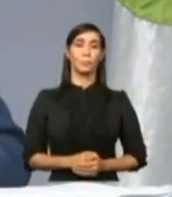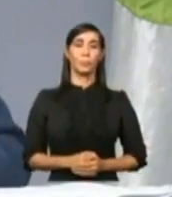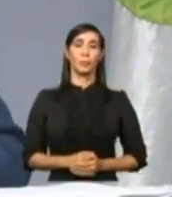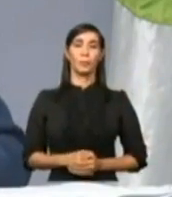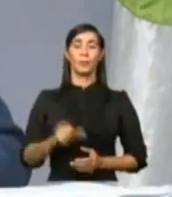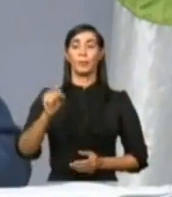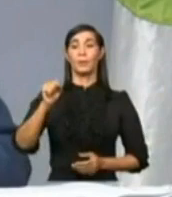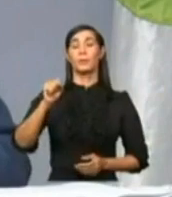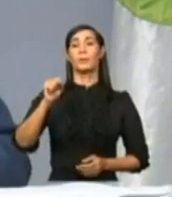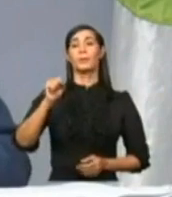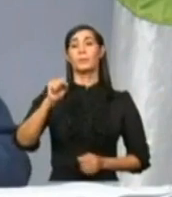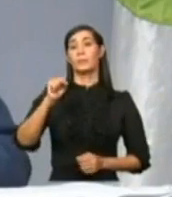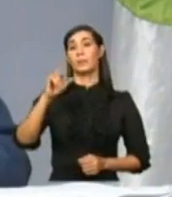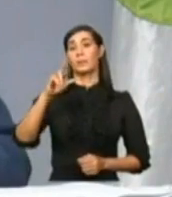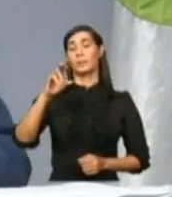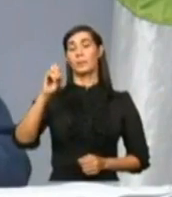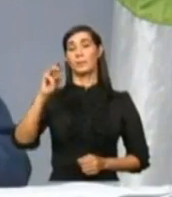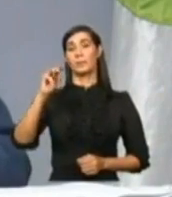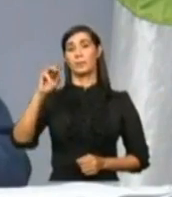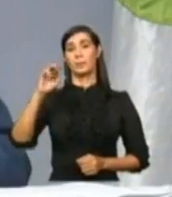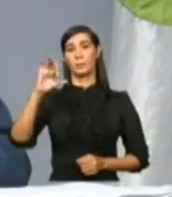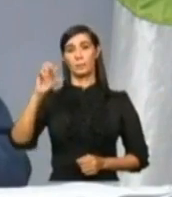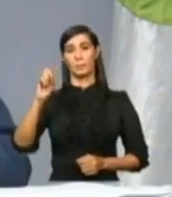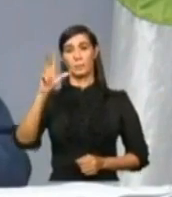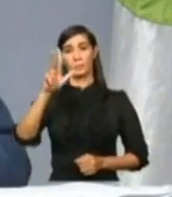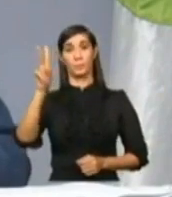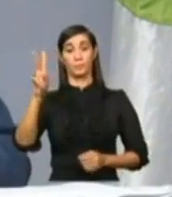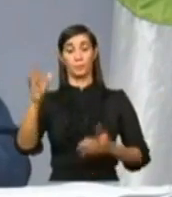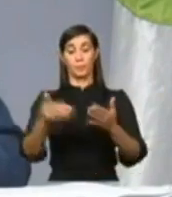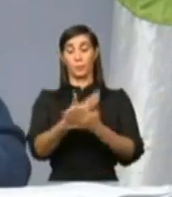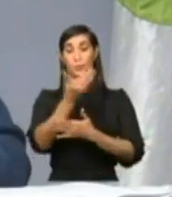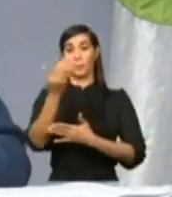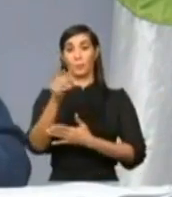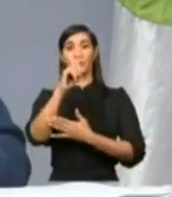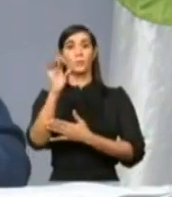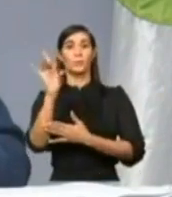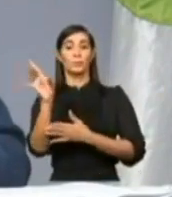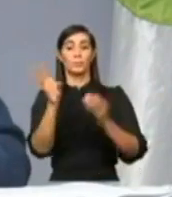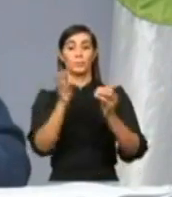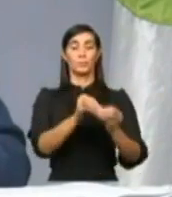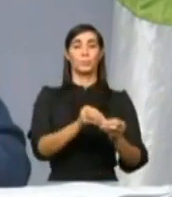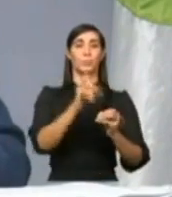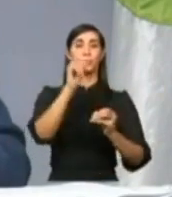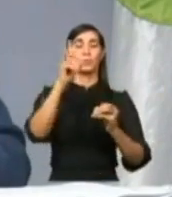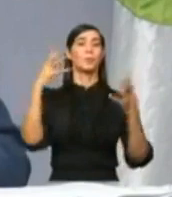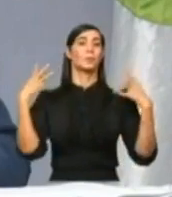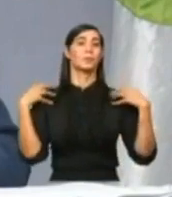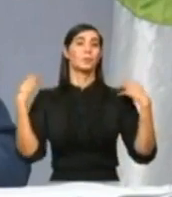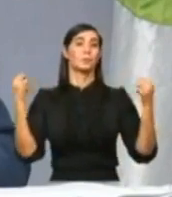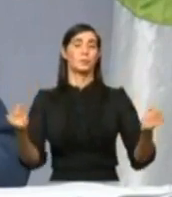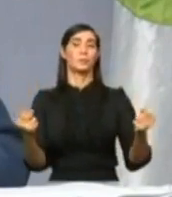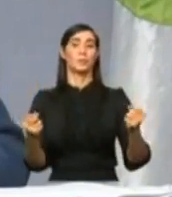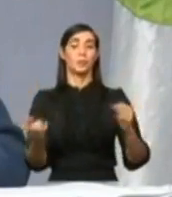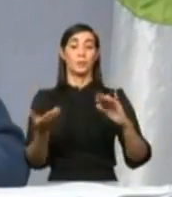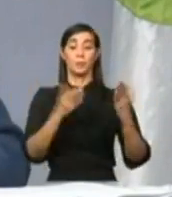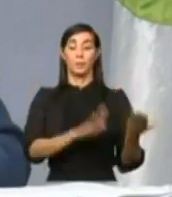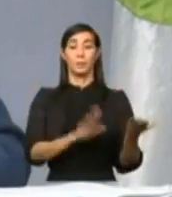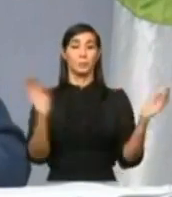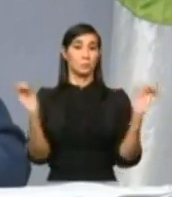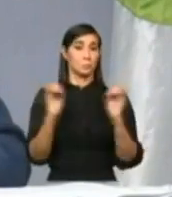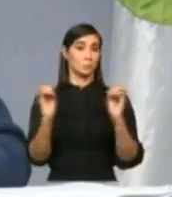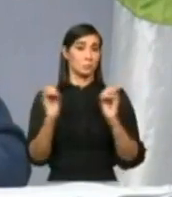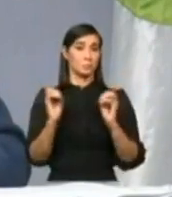Sánchez Ramírez, 32 casos nuevos, 108 acumulados, 1 recuperado, 0